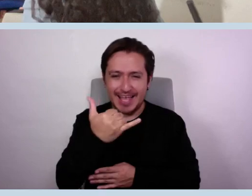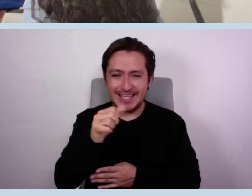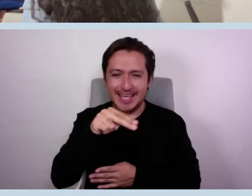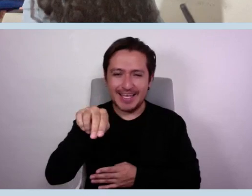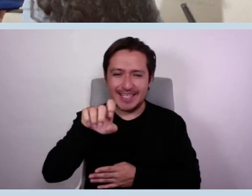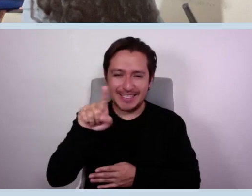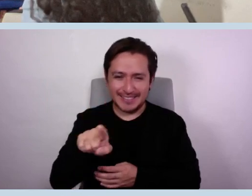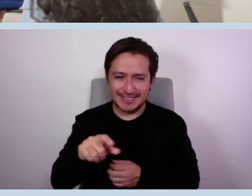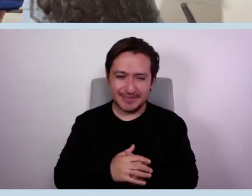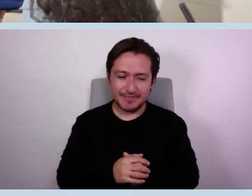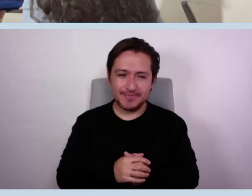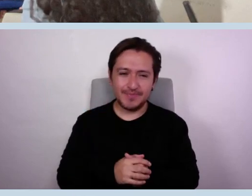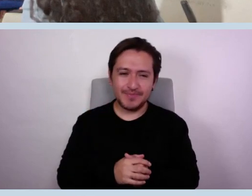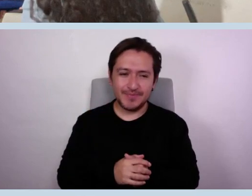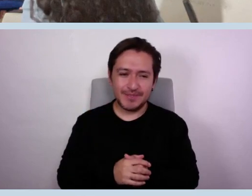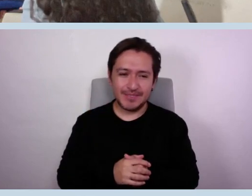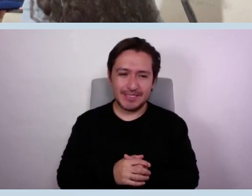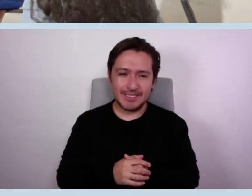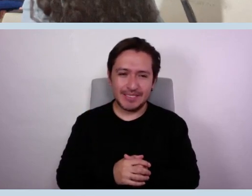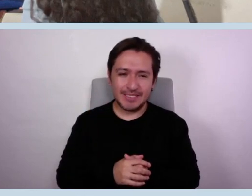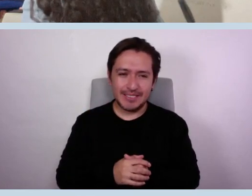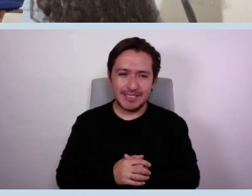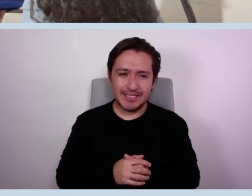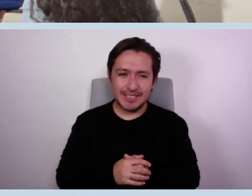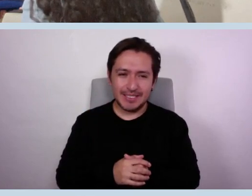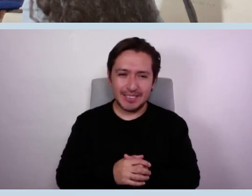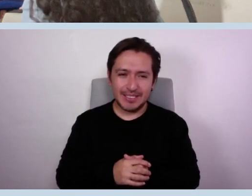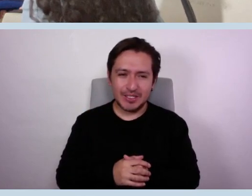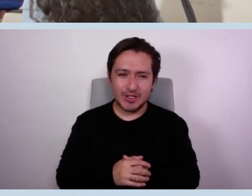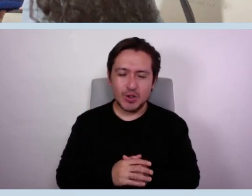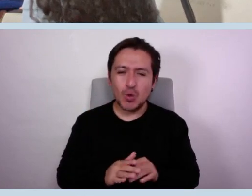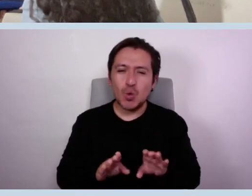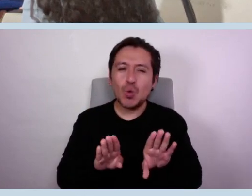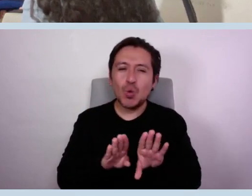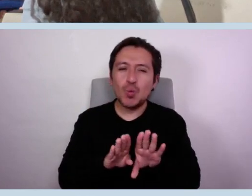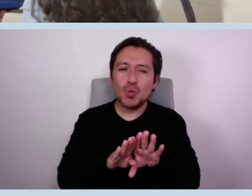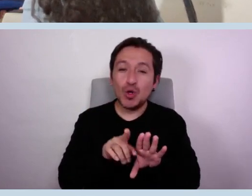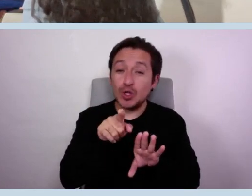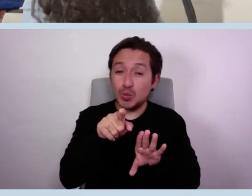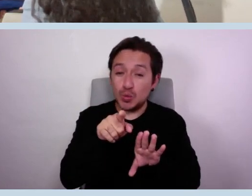cómo ha influido apuntes en tu proceso de